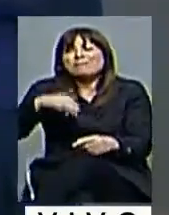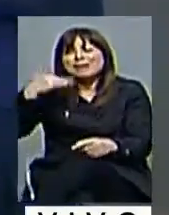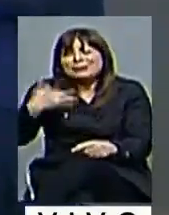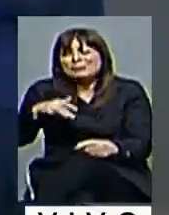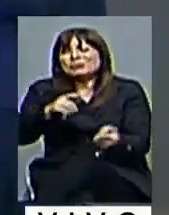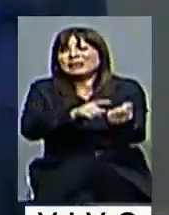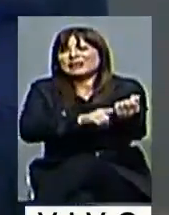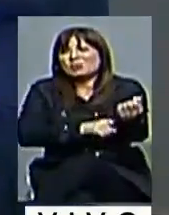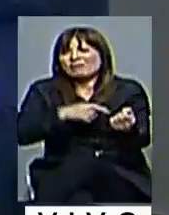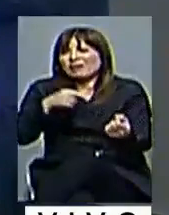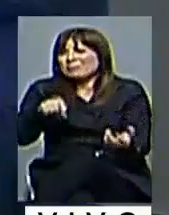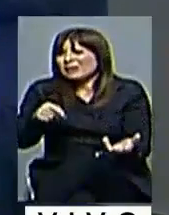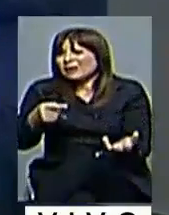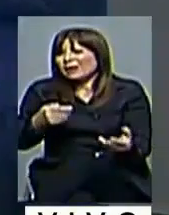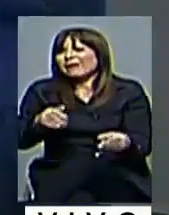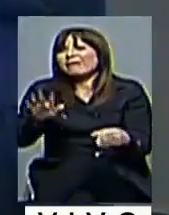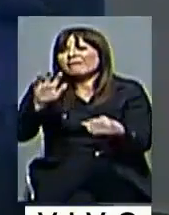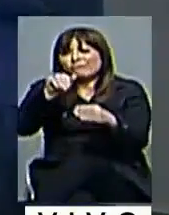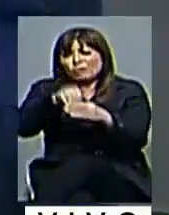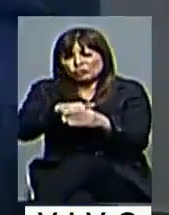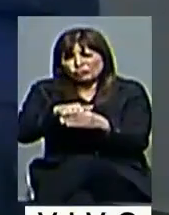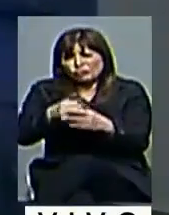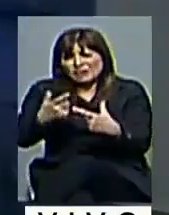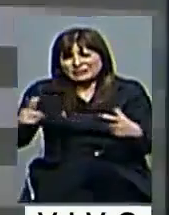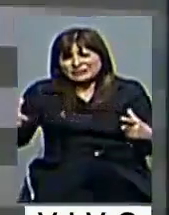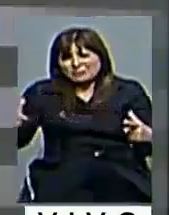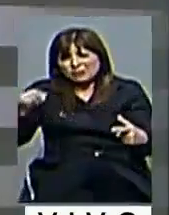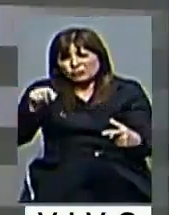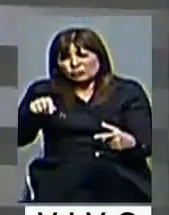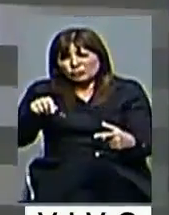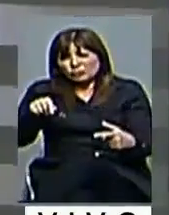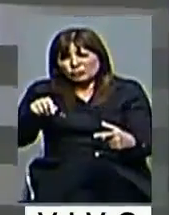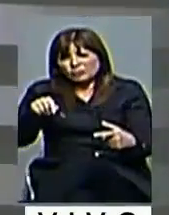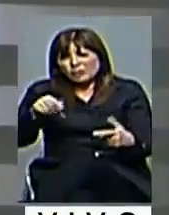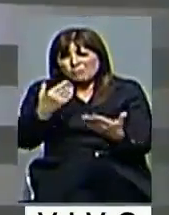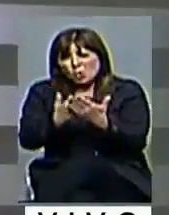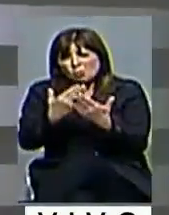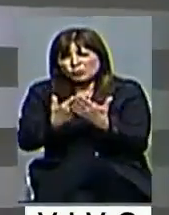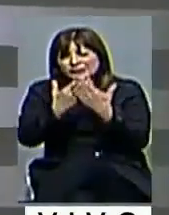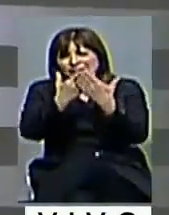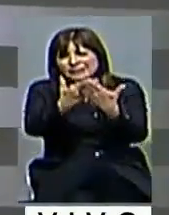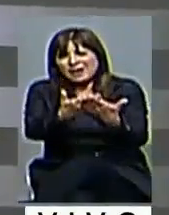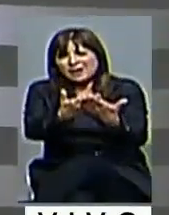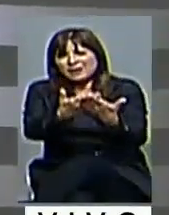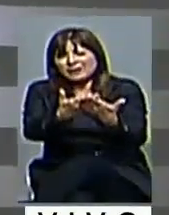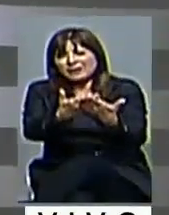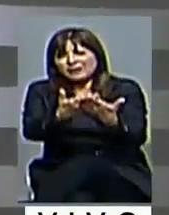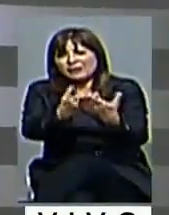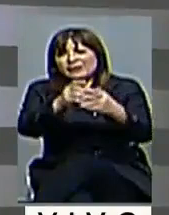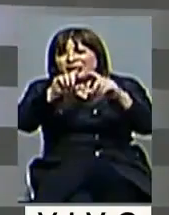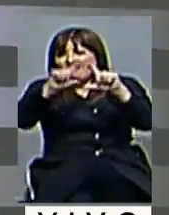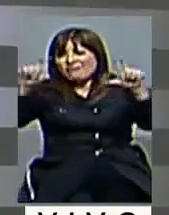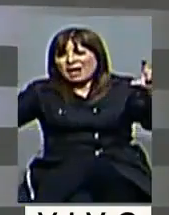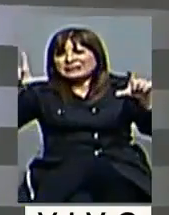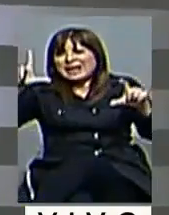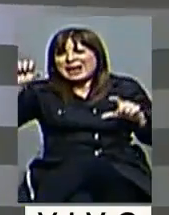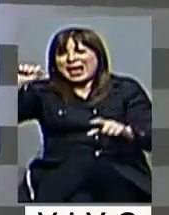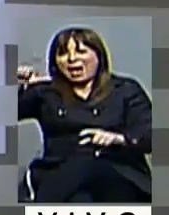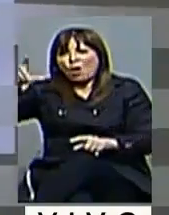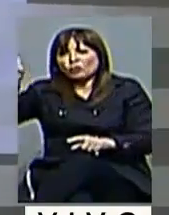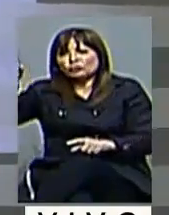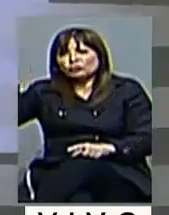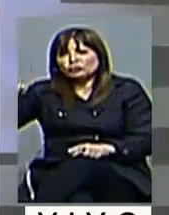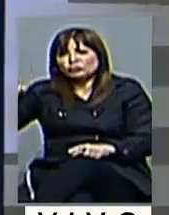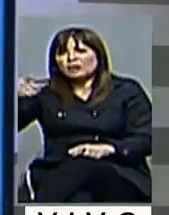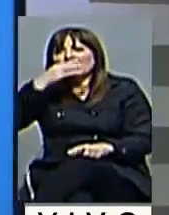Y en ese aspecto se votó por el crecimiento y la propuesta ¿ah? Y la frase de Lagos que decía, si no hay crecimiento,